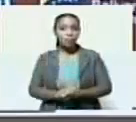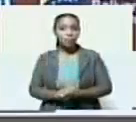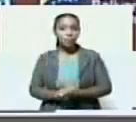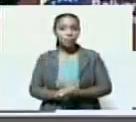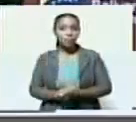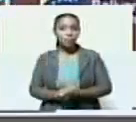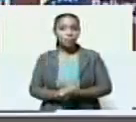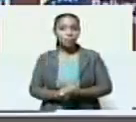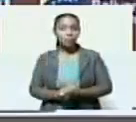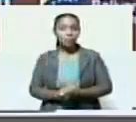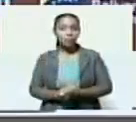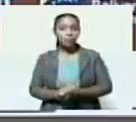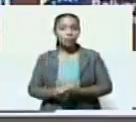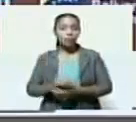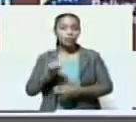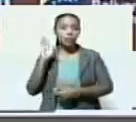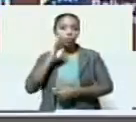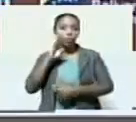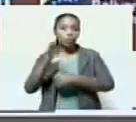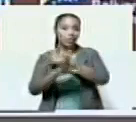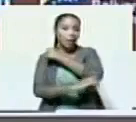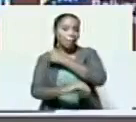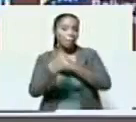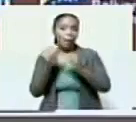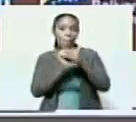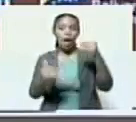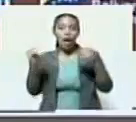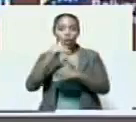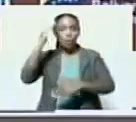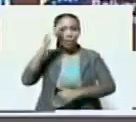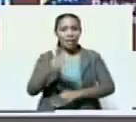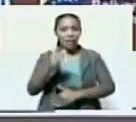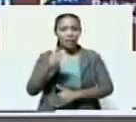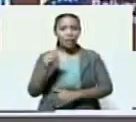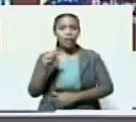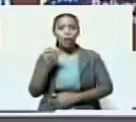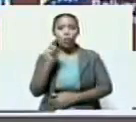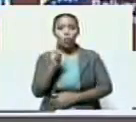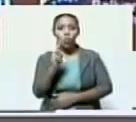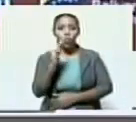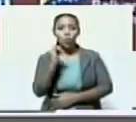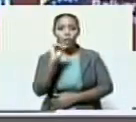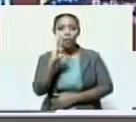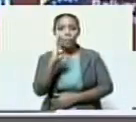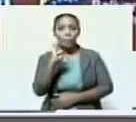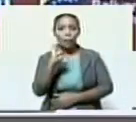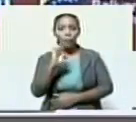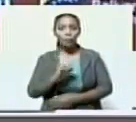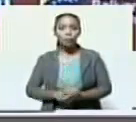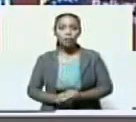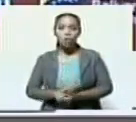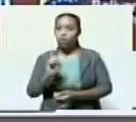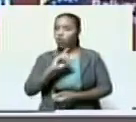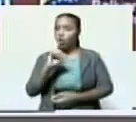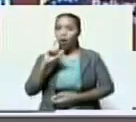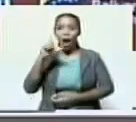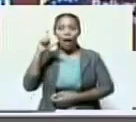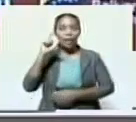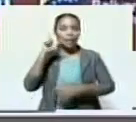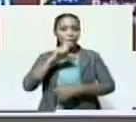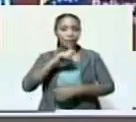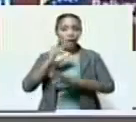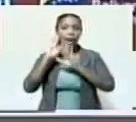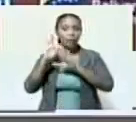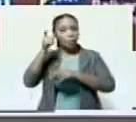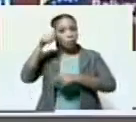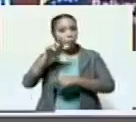de la patraña mayor del paramilitarismo, del uribismo. No se merecen esos gobernantes. El